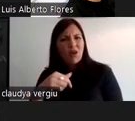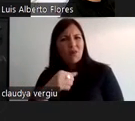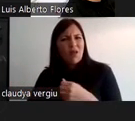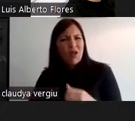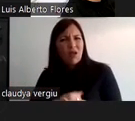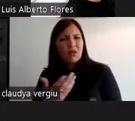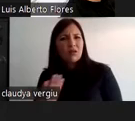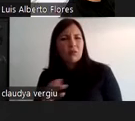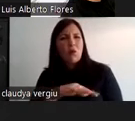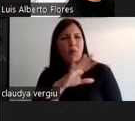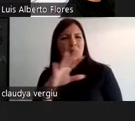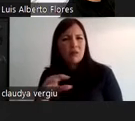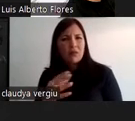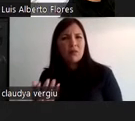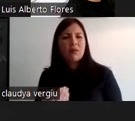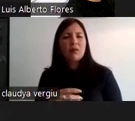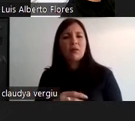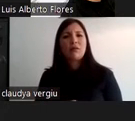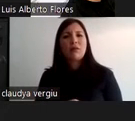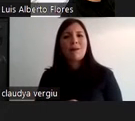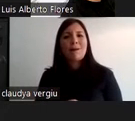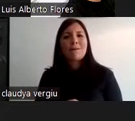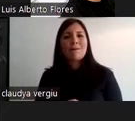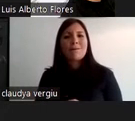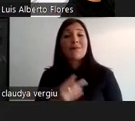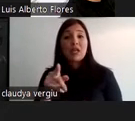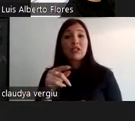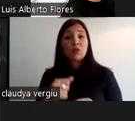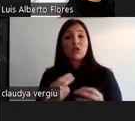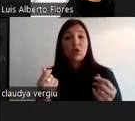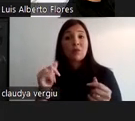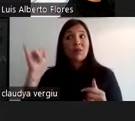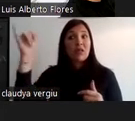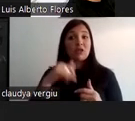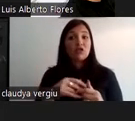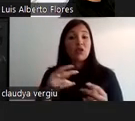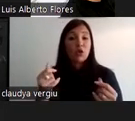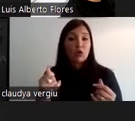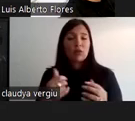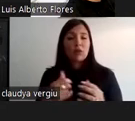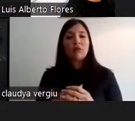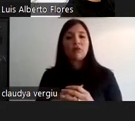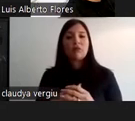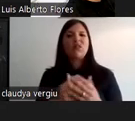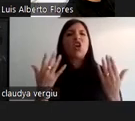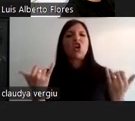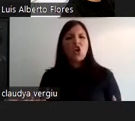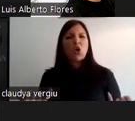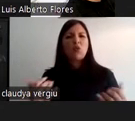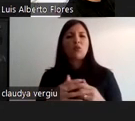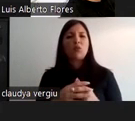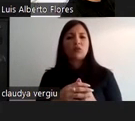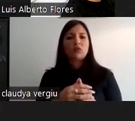que hemos vivido con la pandemia y ahora post pandemia y la situación internacional y nacional que estamos viviendo Cómo iría esta intención